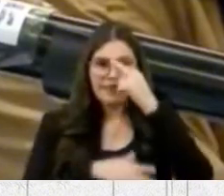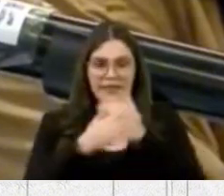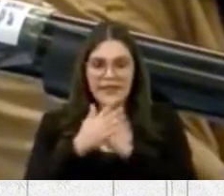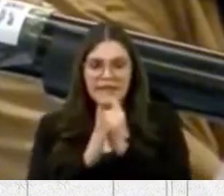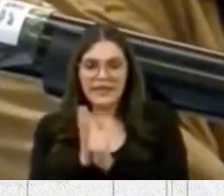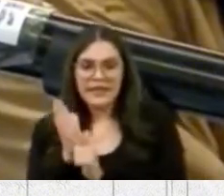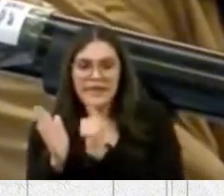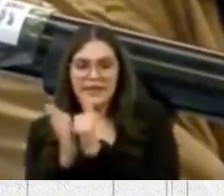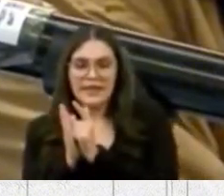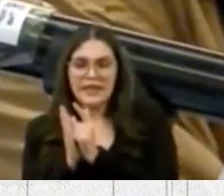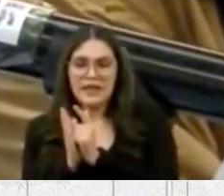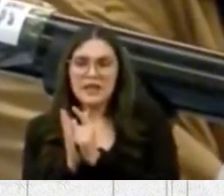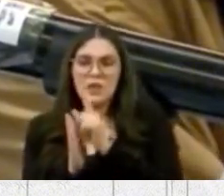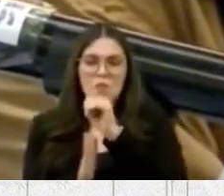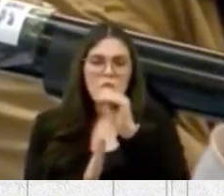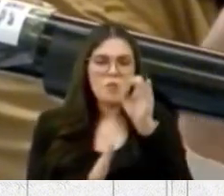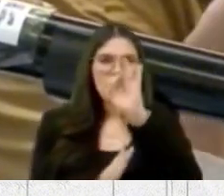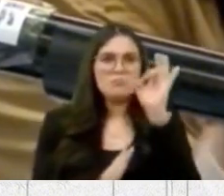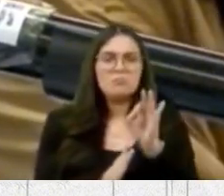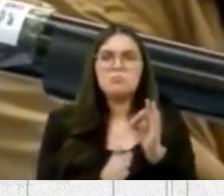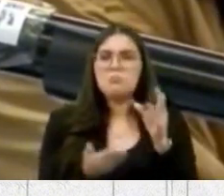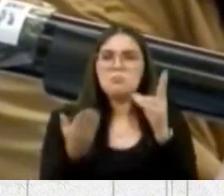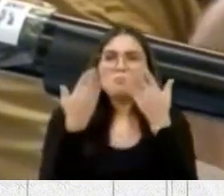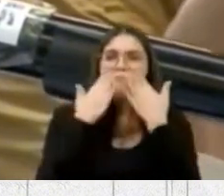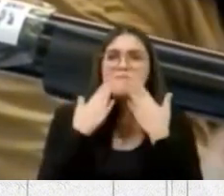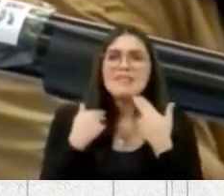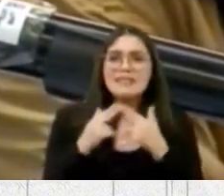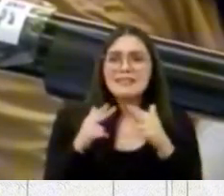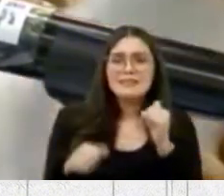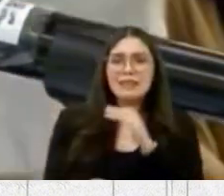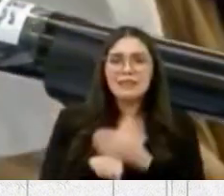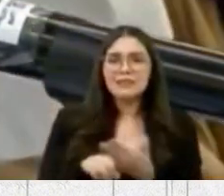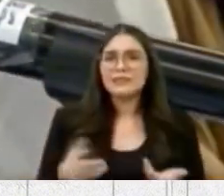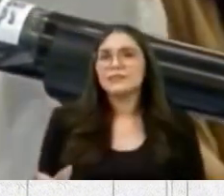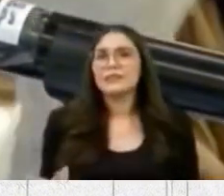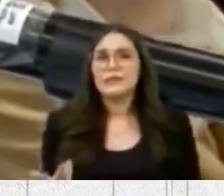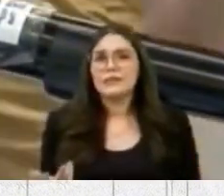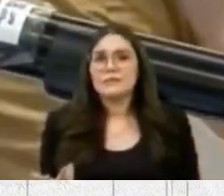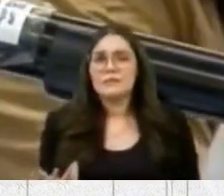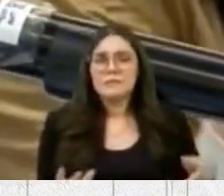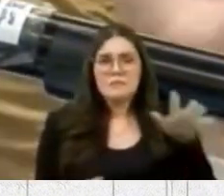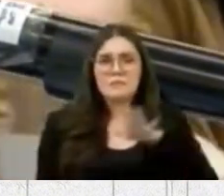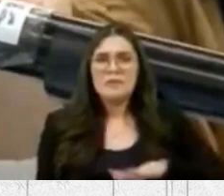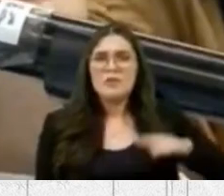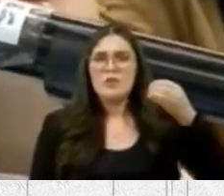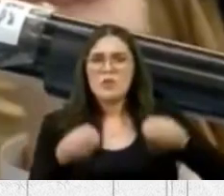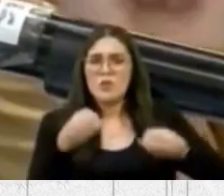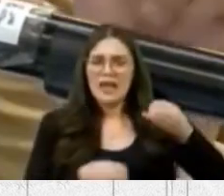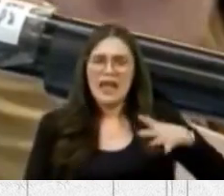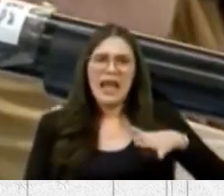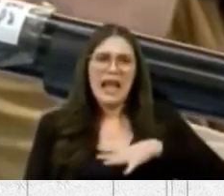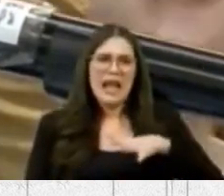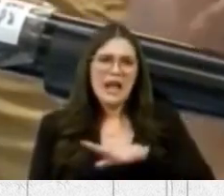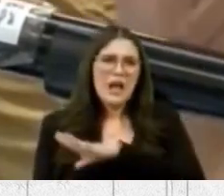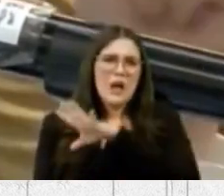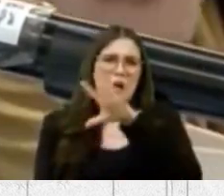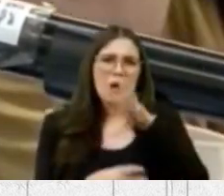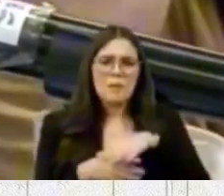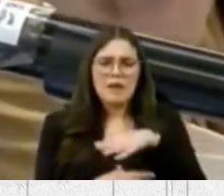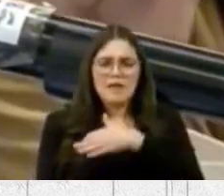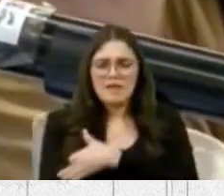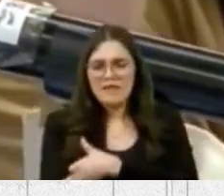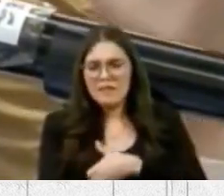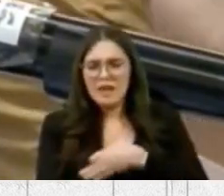jueces queden impunes. El poder judicial está retacado de familiares,